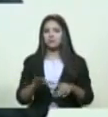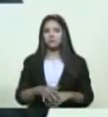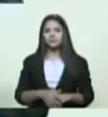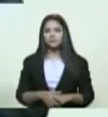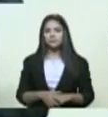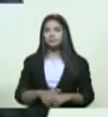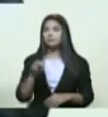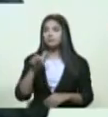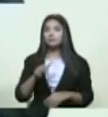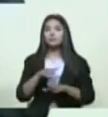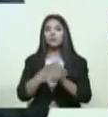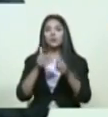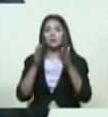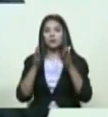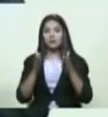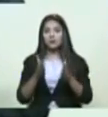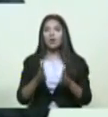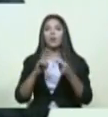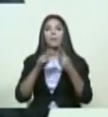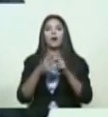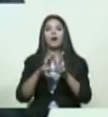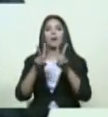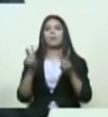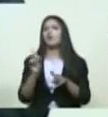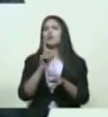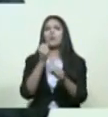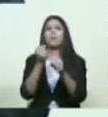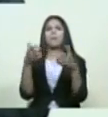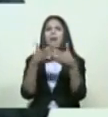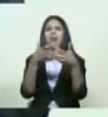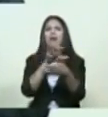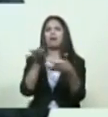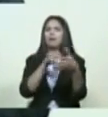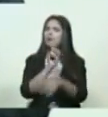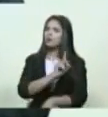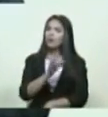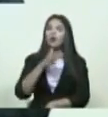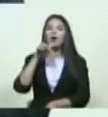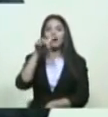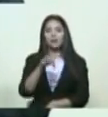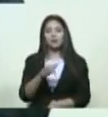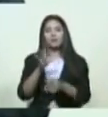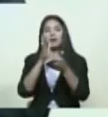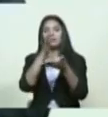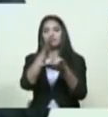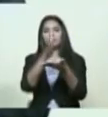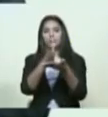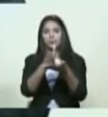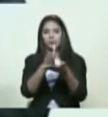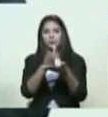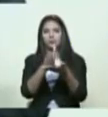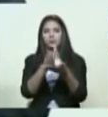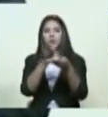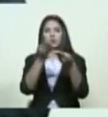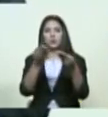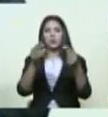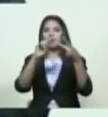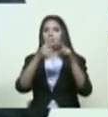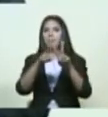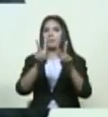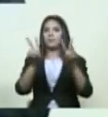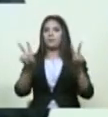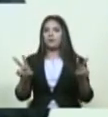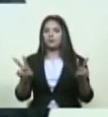Este es un ministerio para la paz, no para la guerra. Este es un ministerio para la concordia, no para la pugna entre